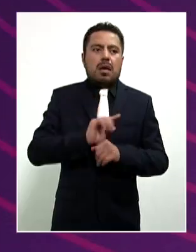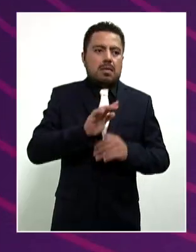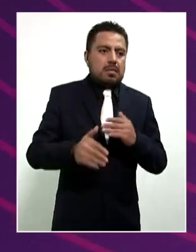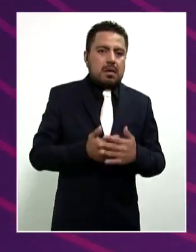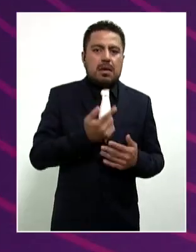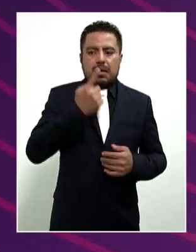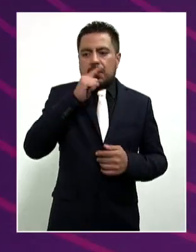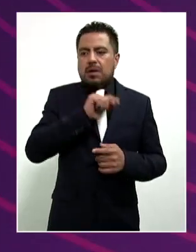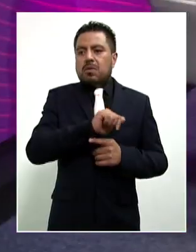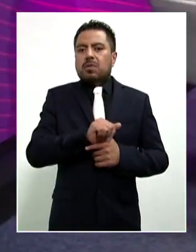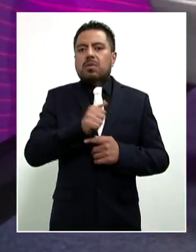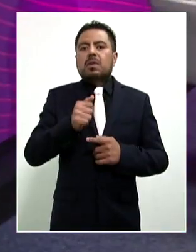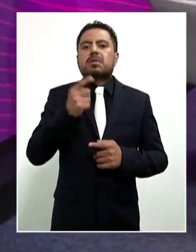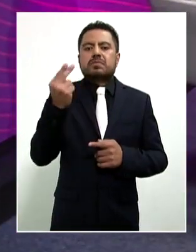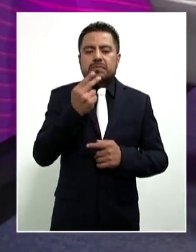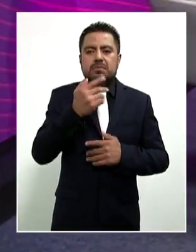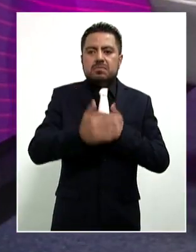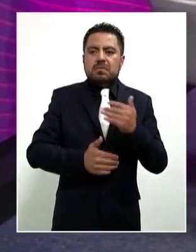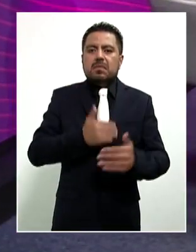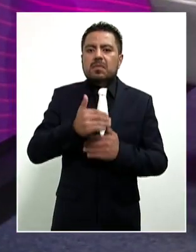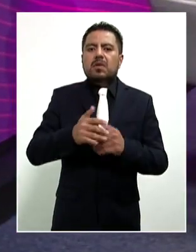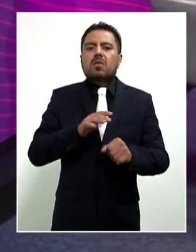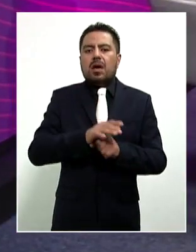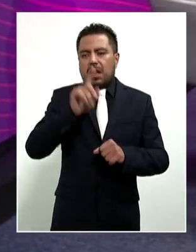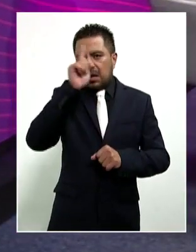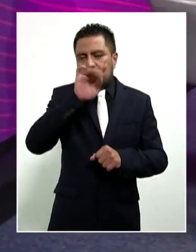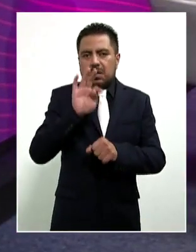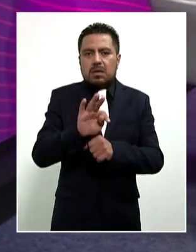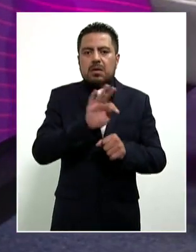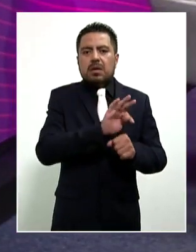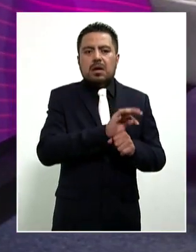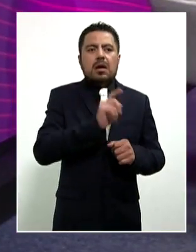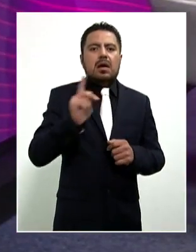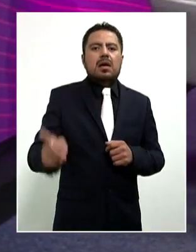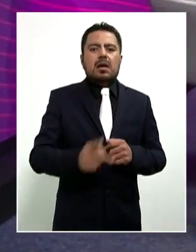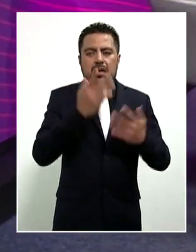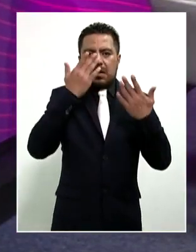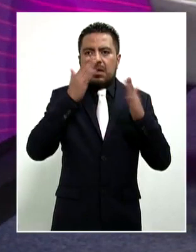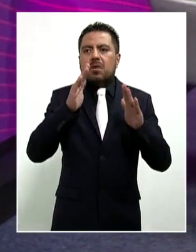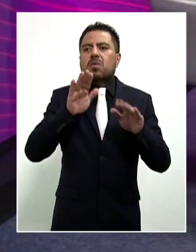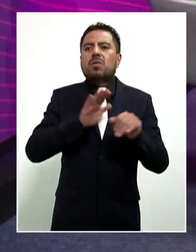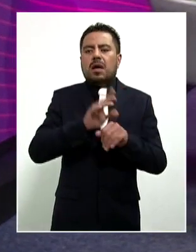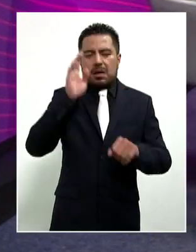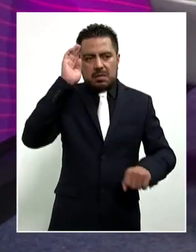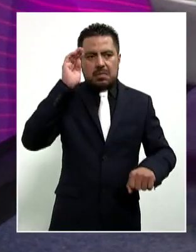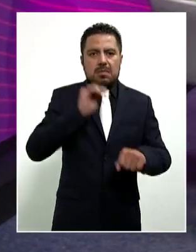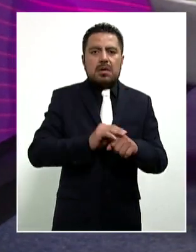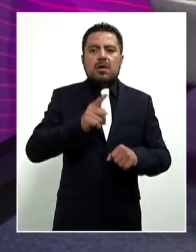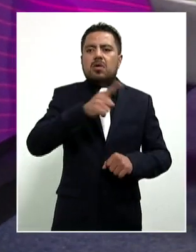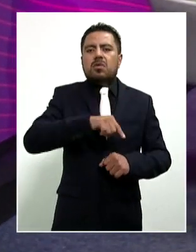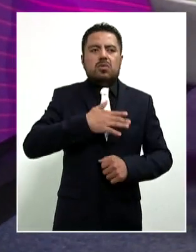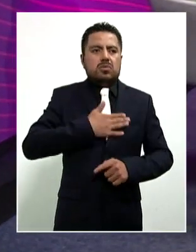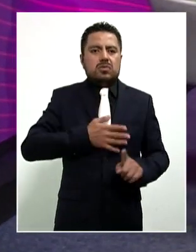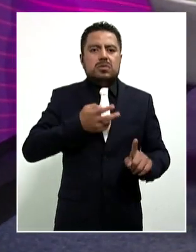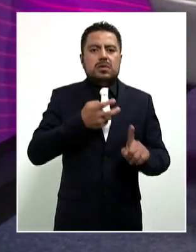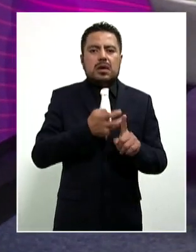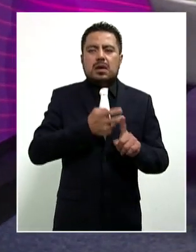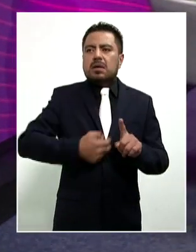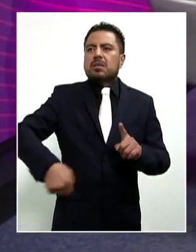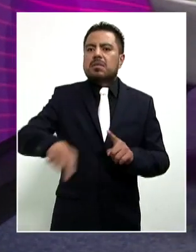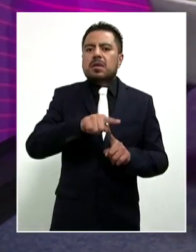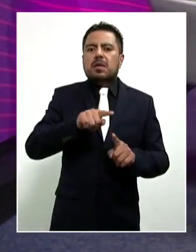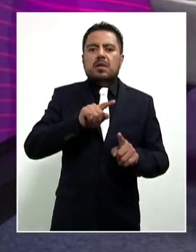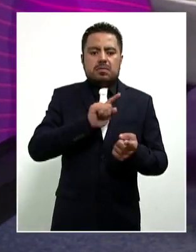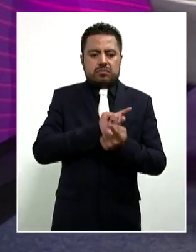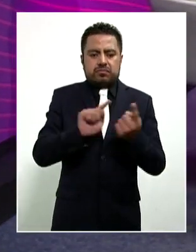¿no? Pero pues tenemos que ir avanzando. ¿Qué sugerencias, y ahí sí dejo la pregunta abierta, o qué se les viene a la mente para poder justamente